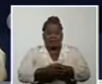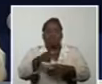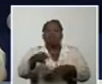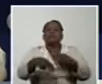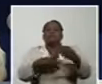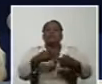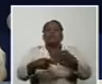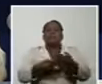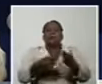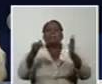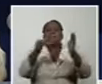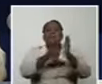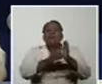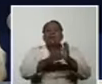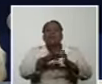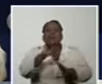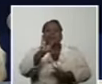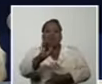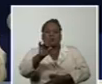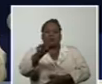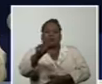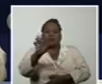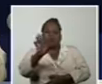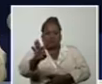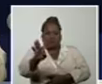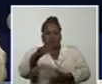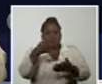se realizaron 1.718 muestras